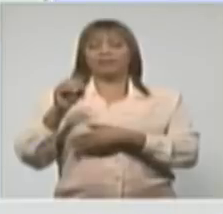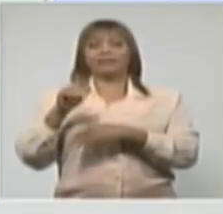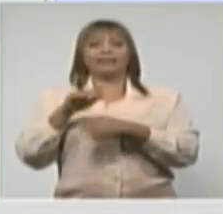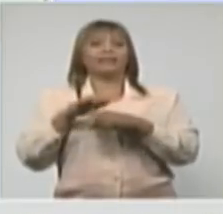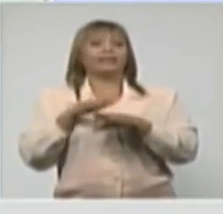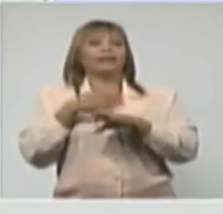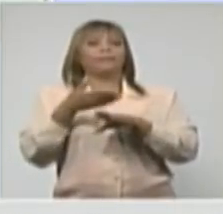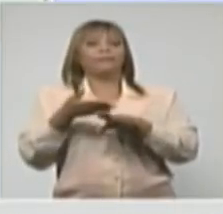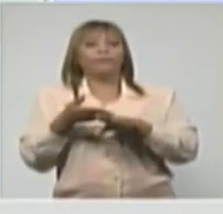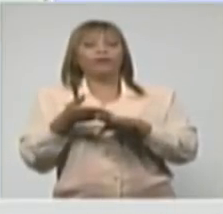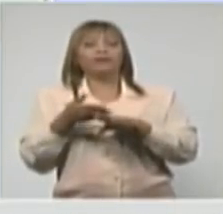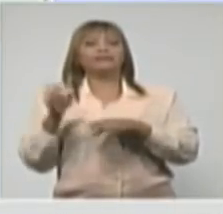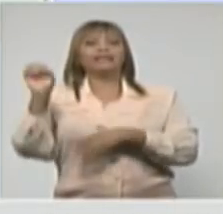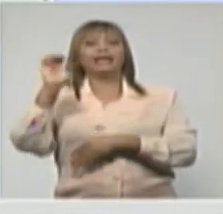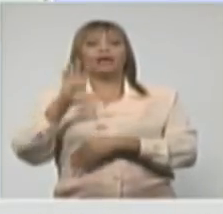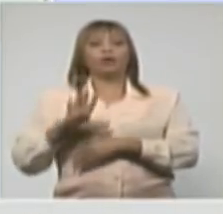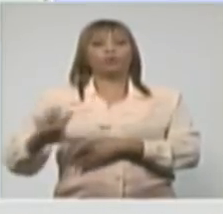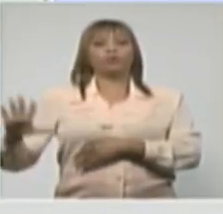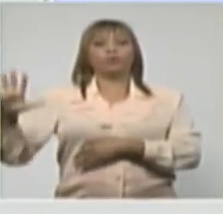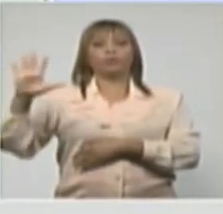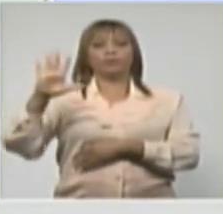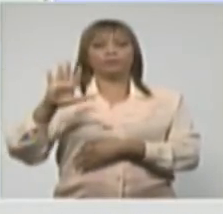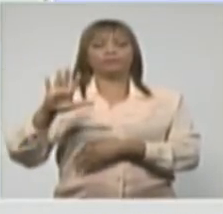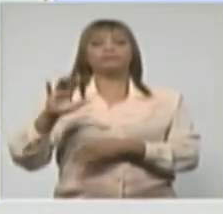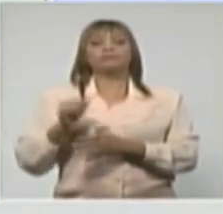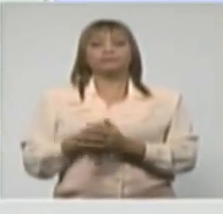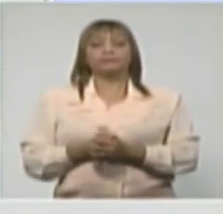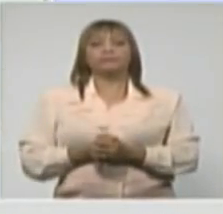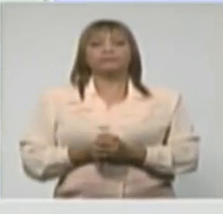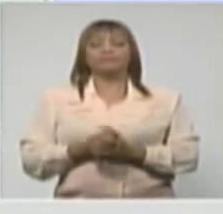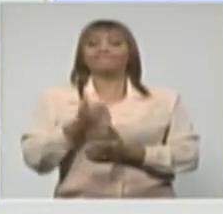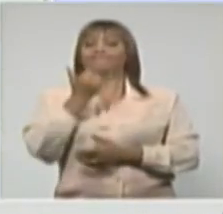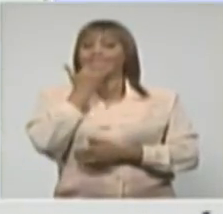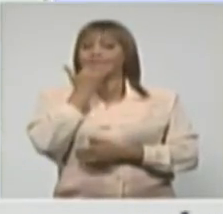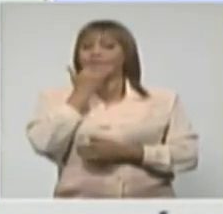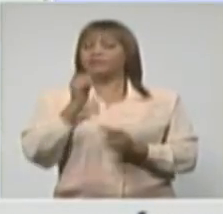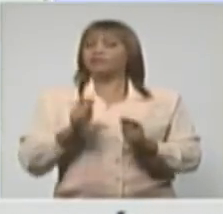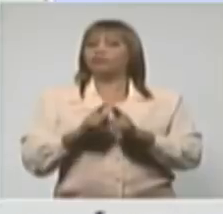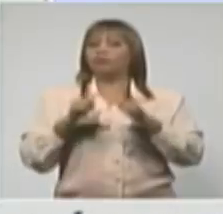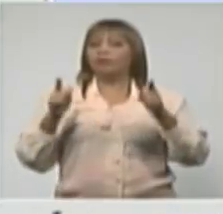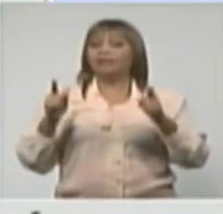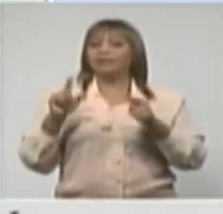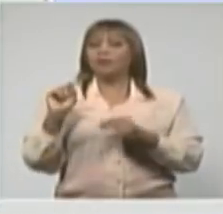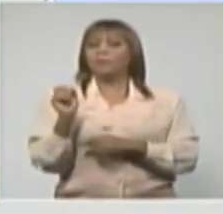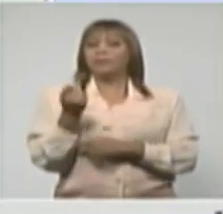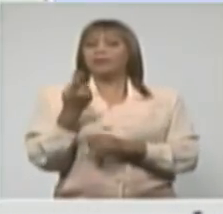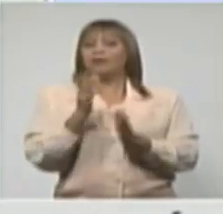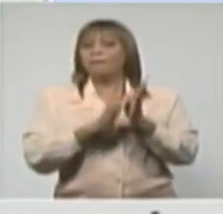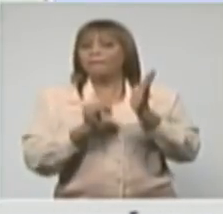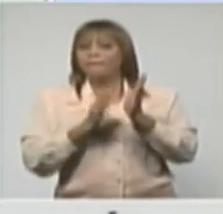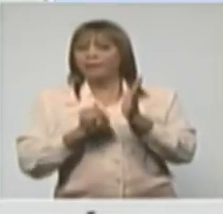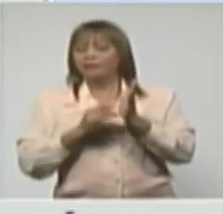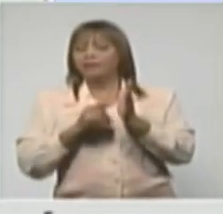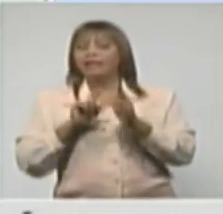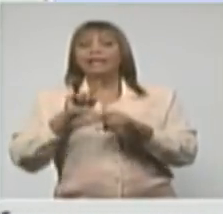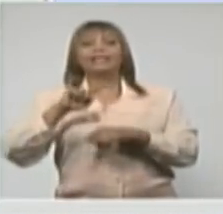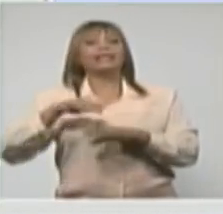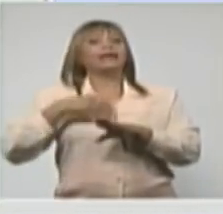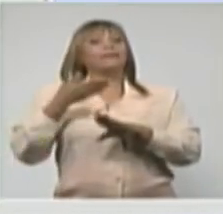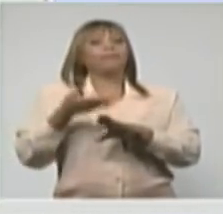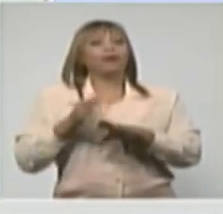que sabemos que tuvo una gran afectación en los primeros meses de la pandemia, después logró un control